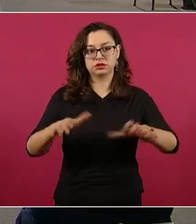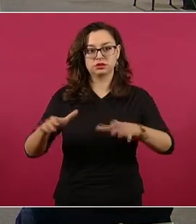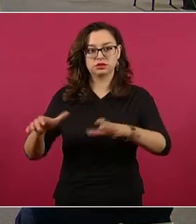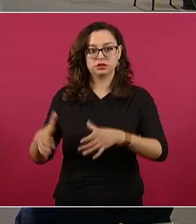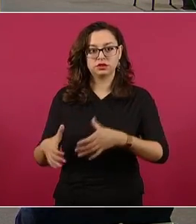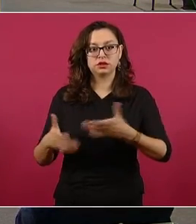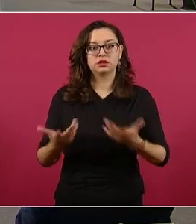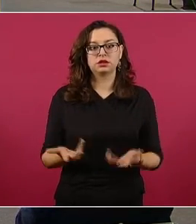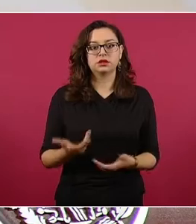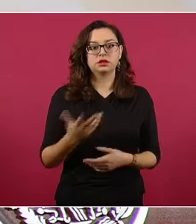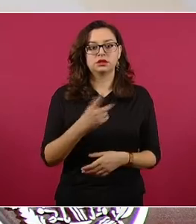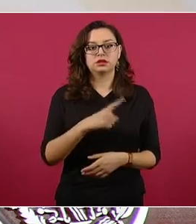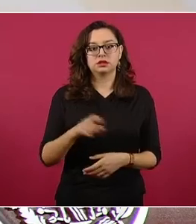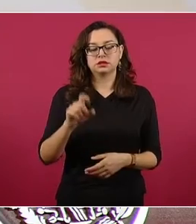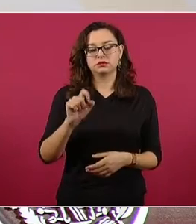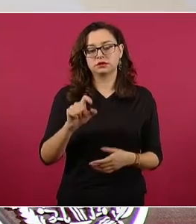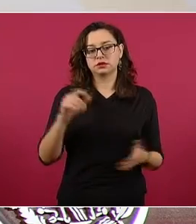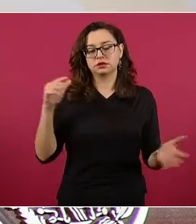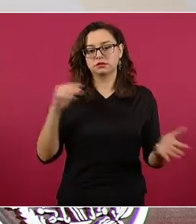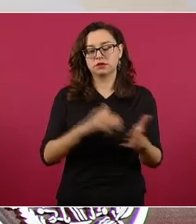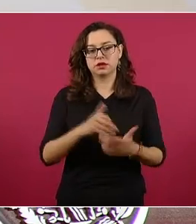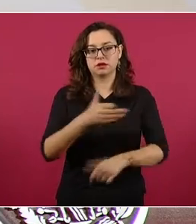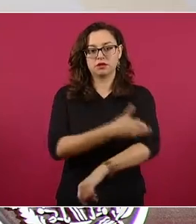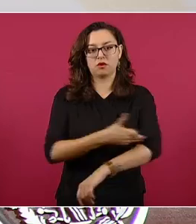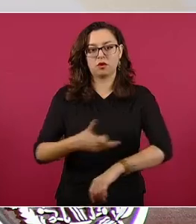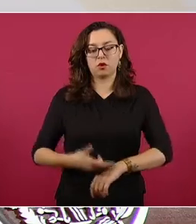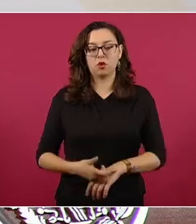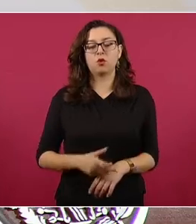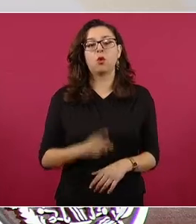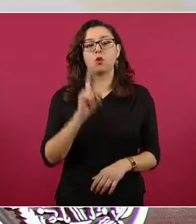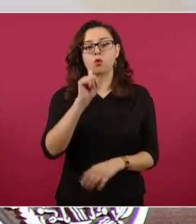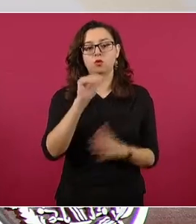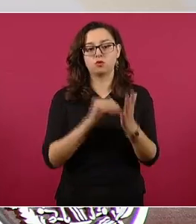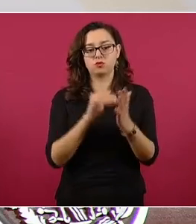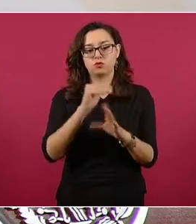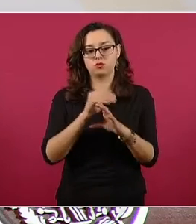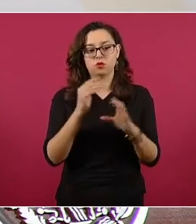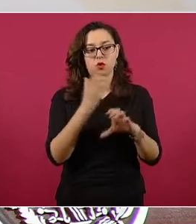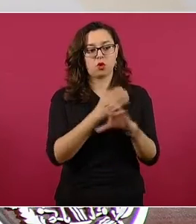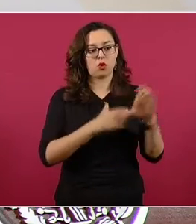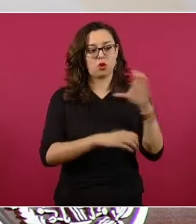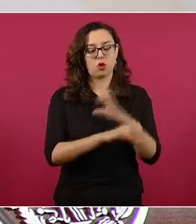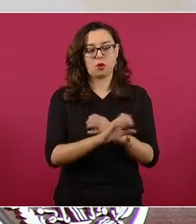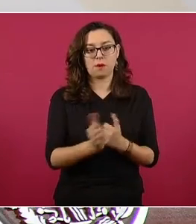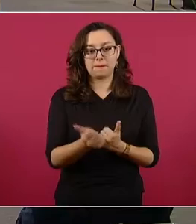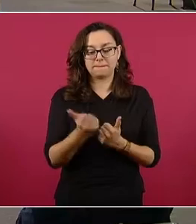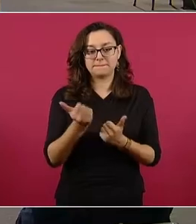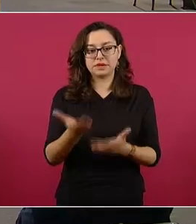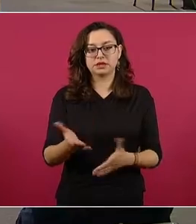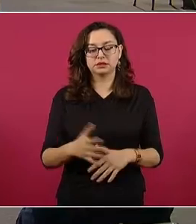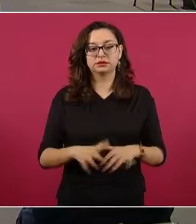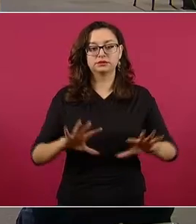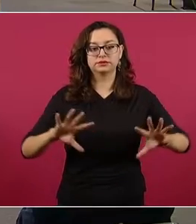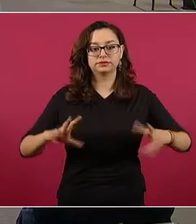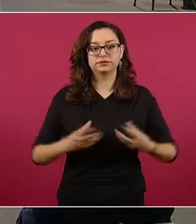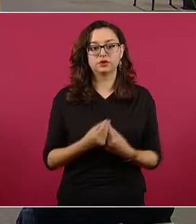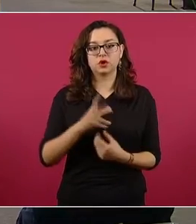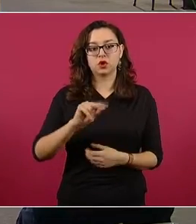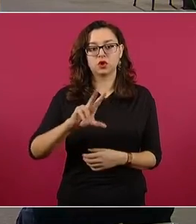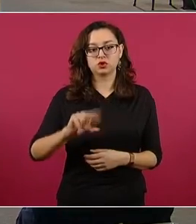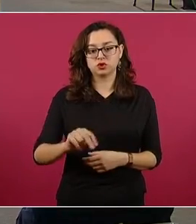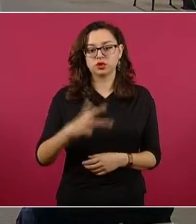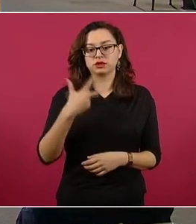57.128 familias y más de 1 millón de bienes entregados, para dar un total de